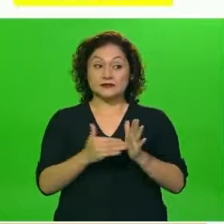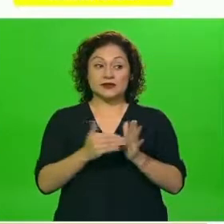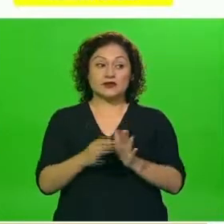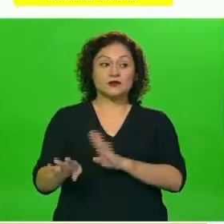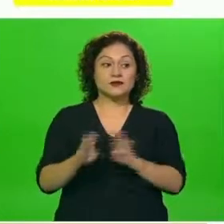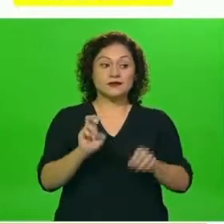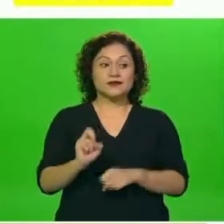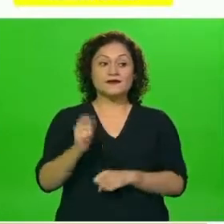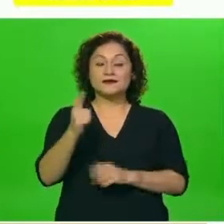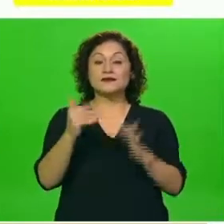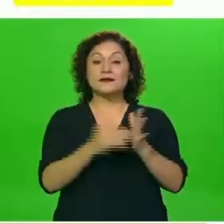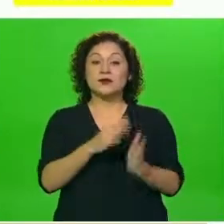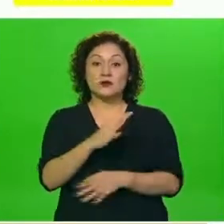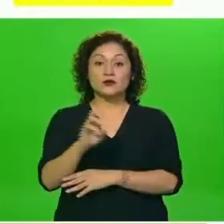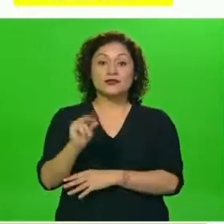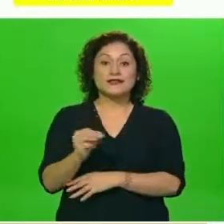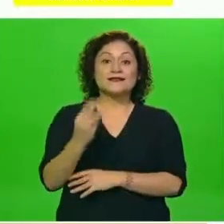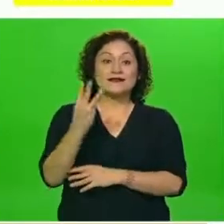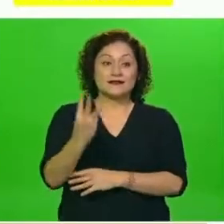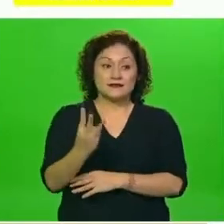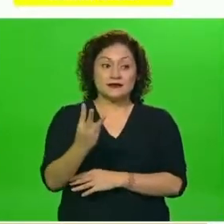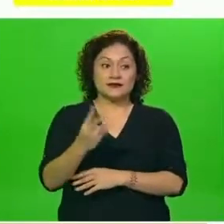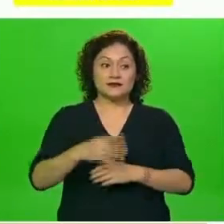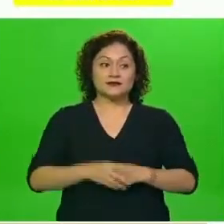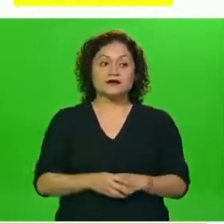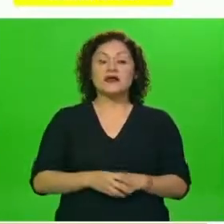6,937,483 personas notificadas, tenemos